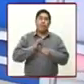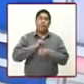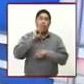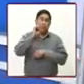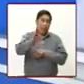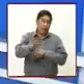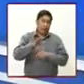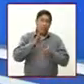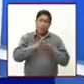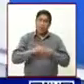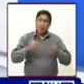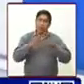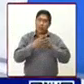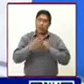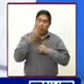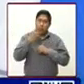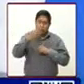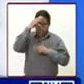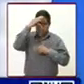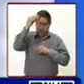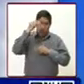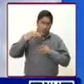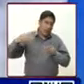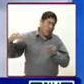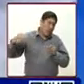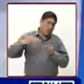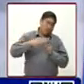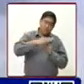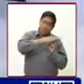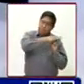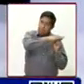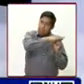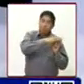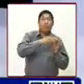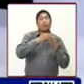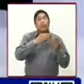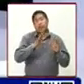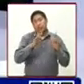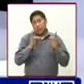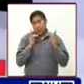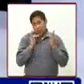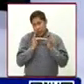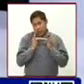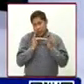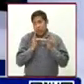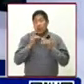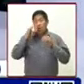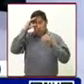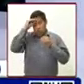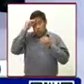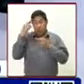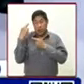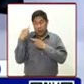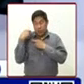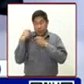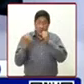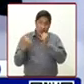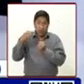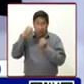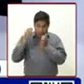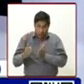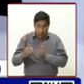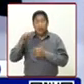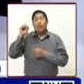habíamos anticipado, vamos a contarle la historia de un hombre que fue atropellado y quedó postrado. El conductor del vehículo de servicio público se